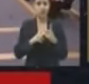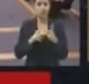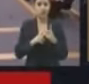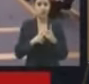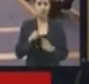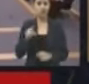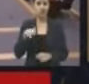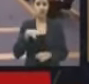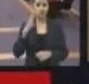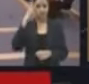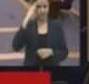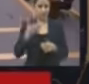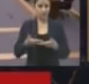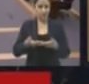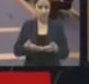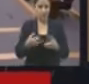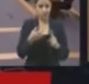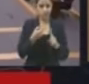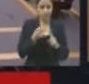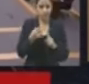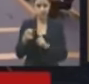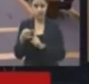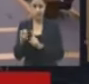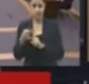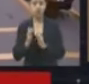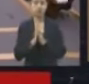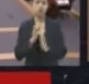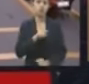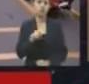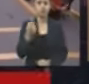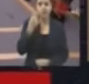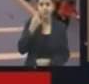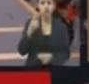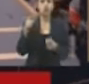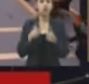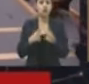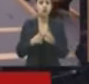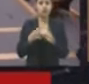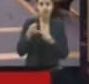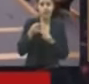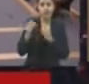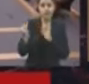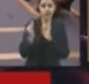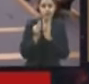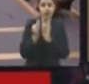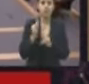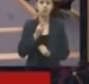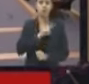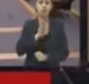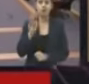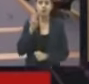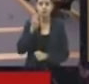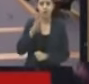un recorte, una disminución de los consejeros, no es ni el 1% de lo que se necesita para que el INE opere. Realmente es